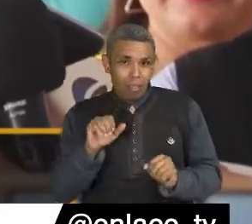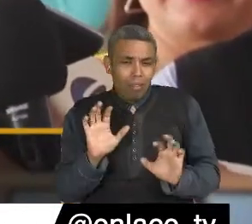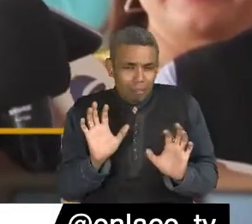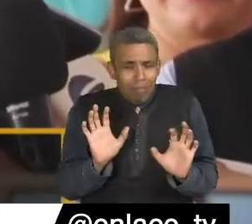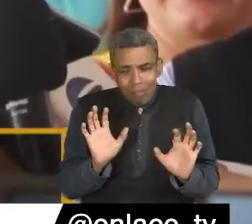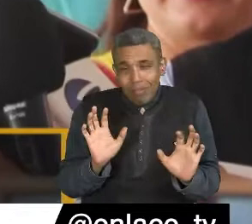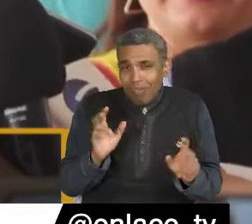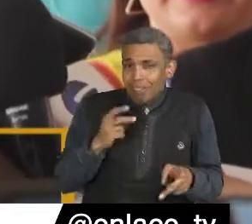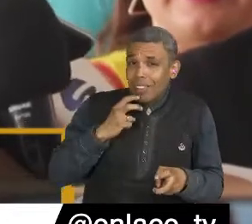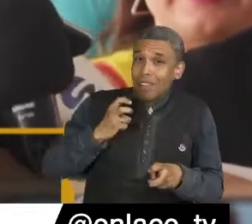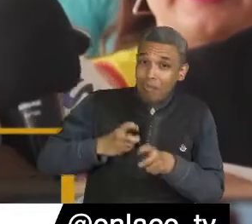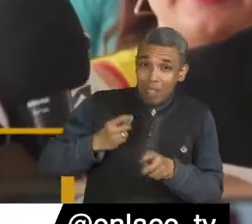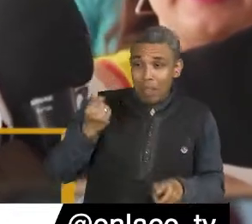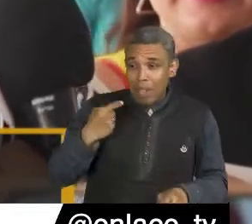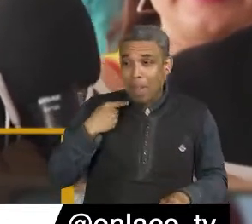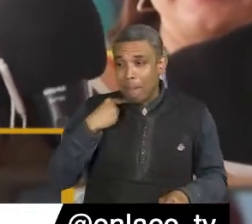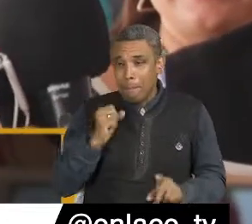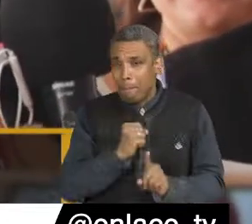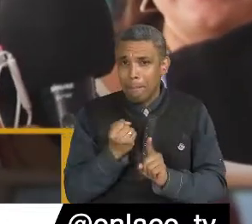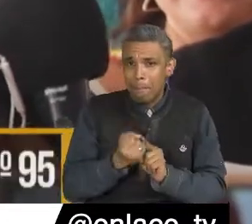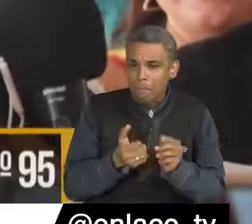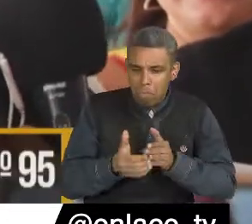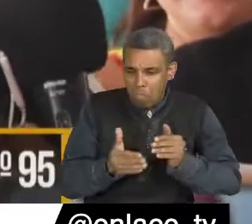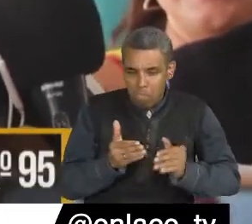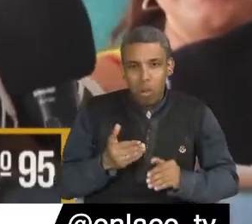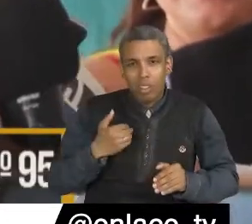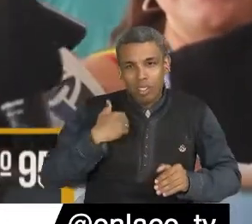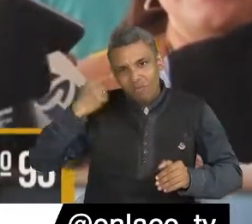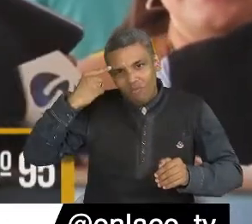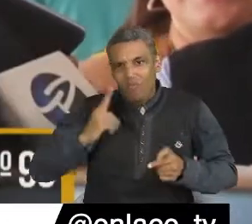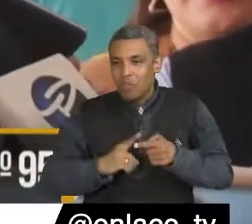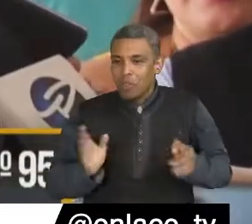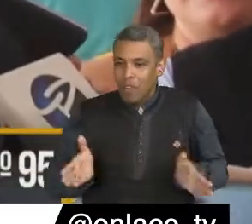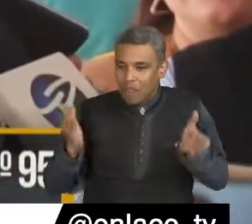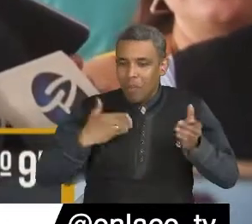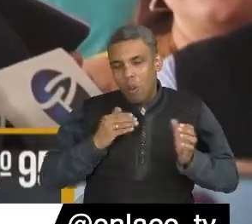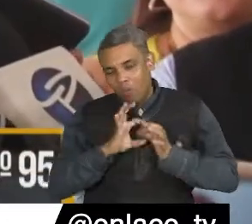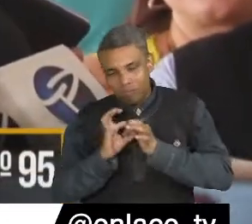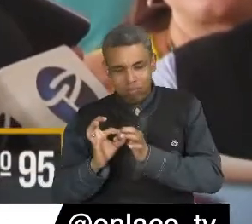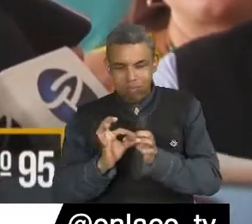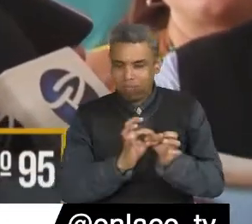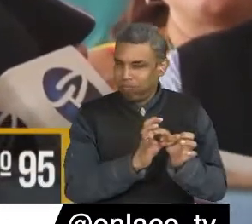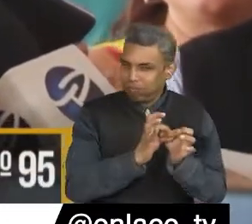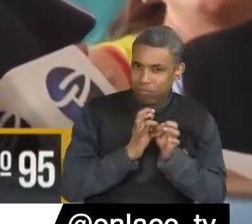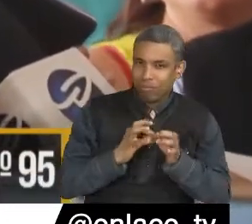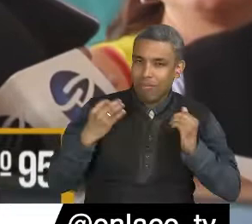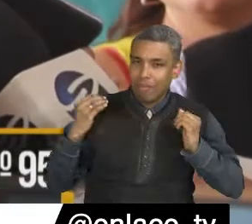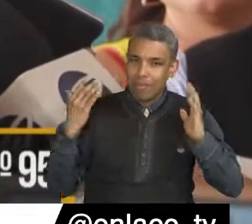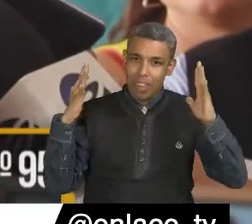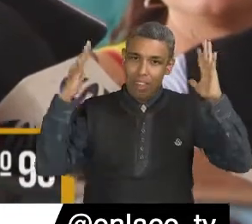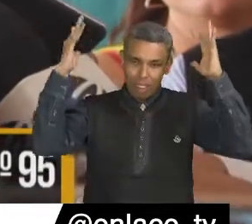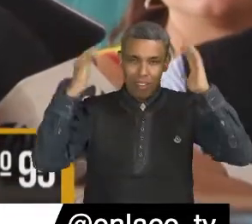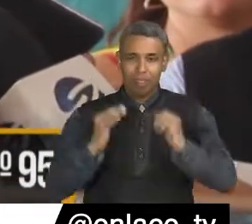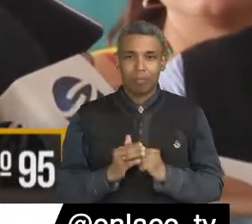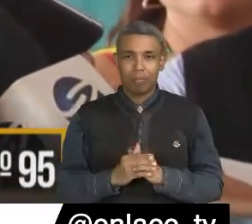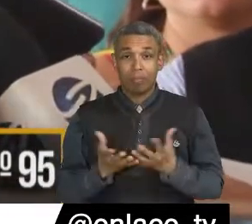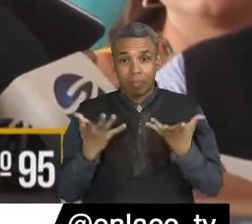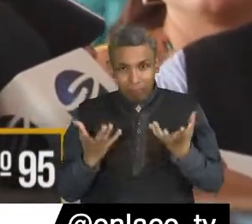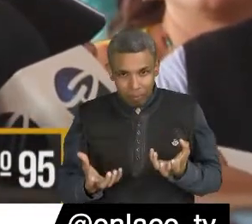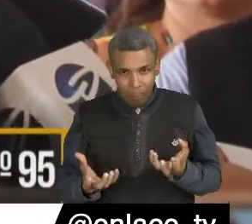situación social y económica que estamos viviendo. Entonces, por eso quisimos hacerlo aquí, para